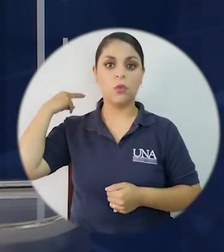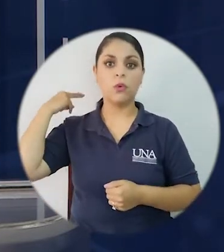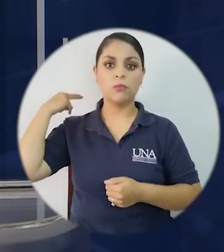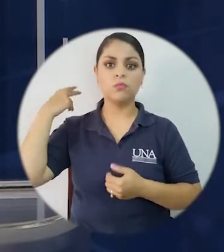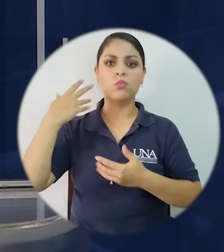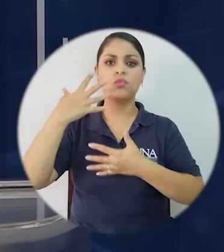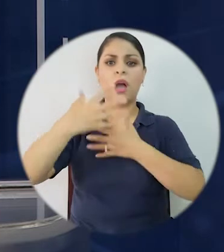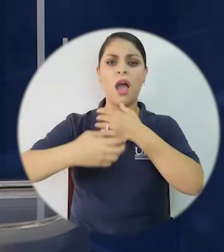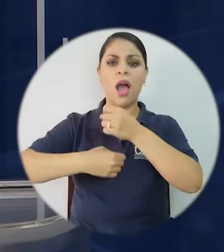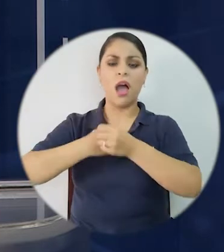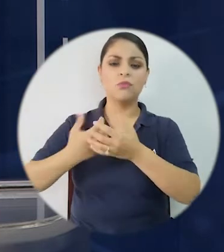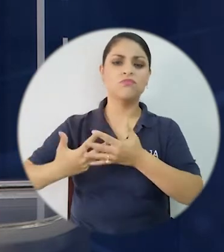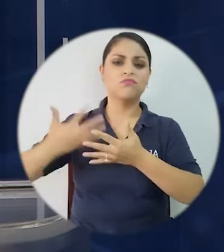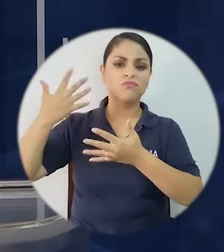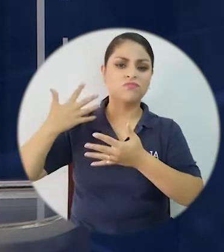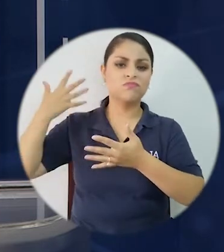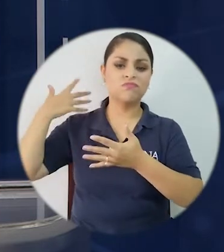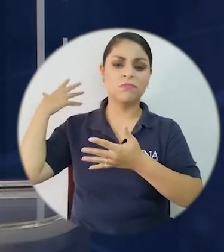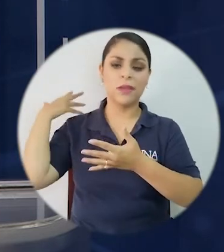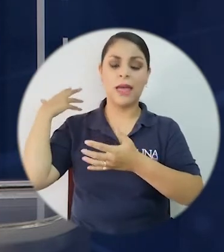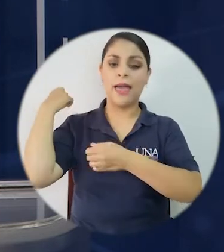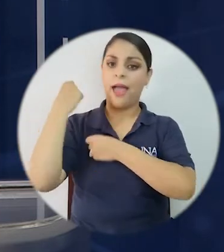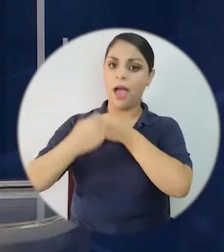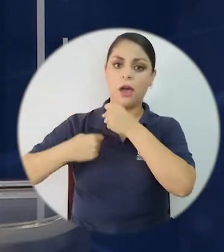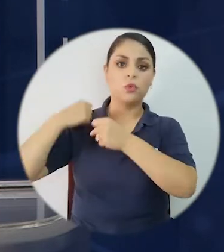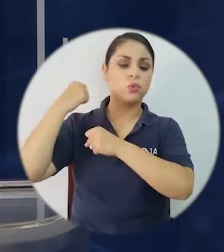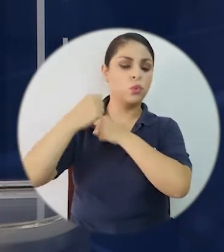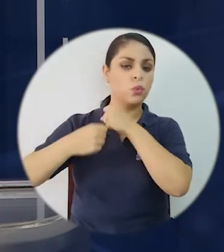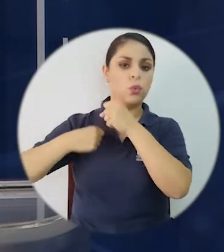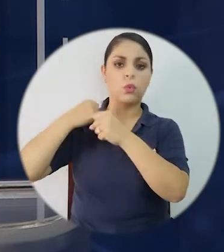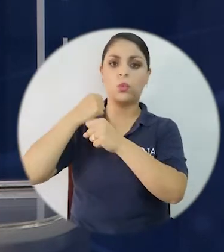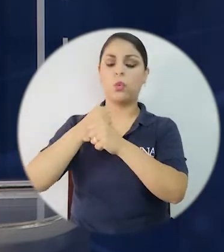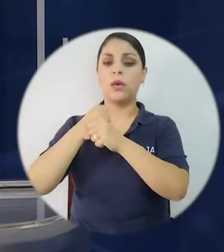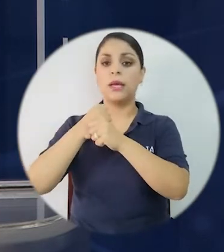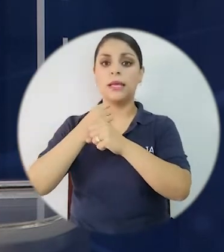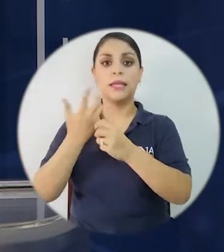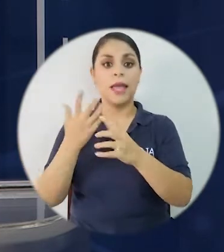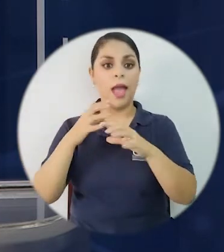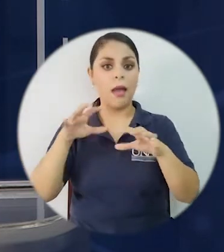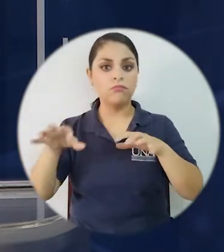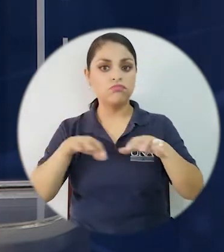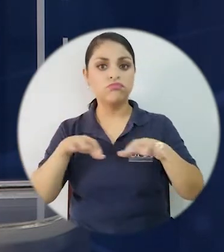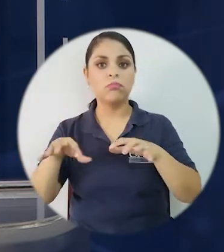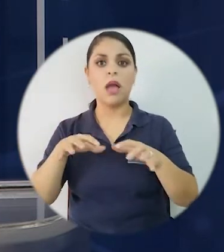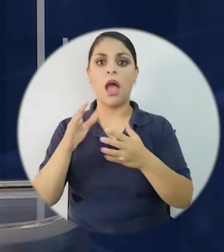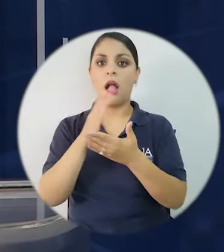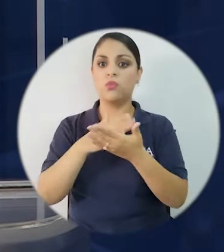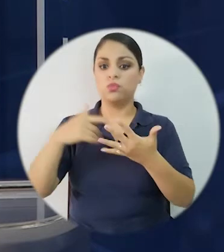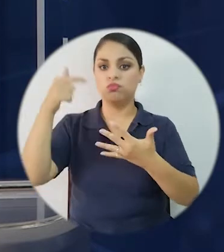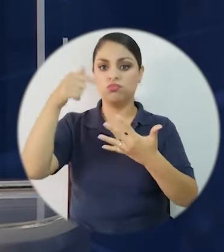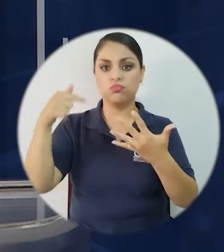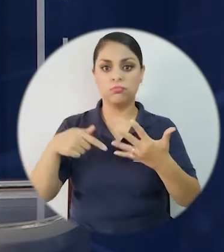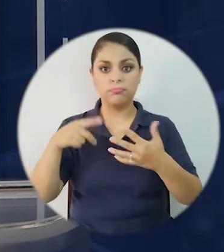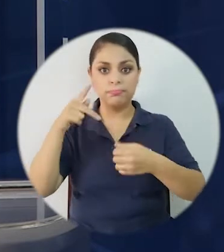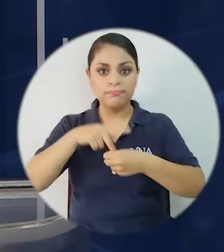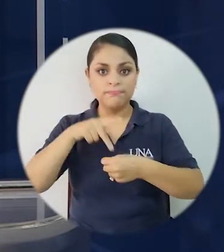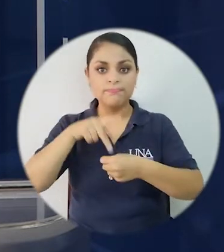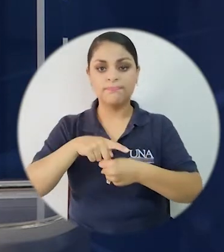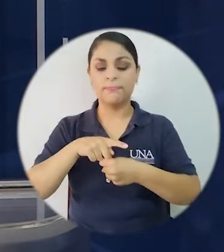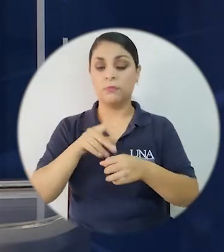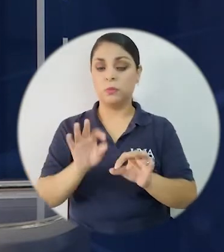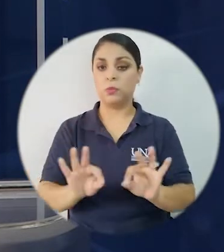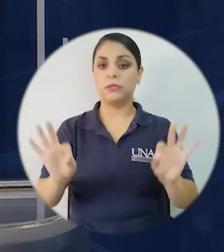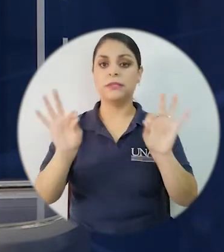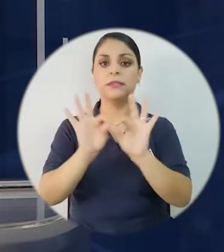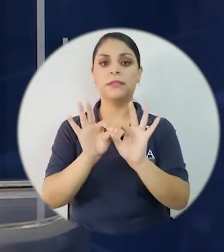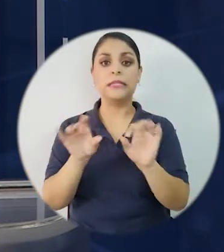venía dando durante muchos años atrás, varias décadas incluso, que involucró cierta participación de ciertos actores